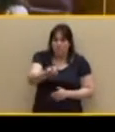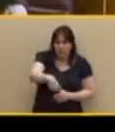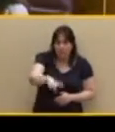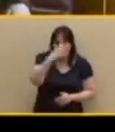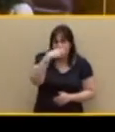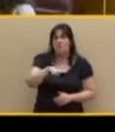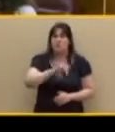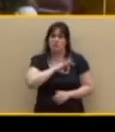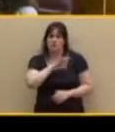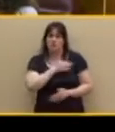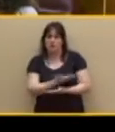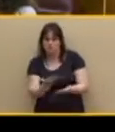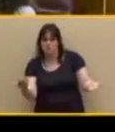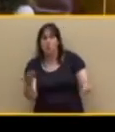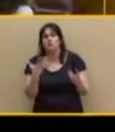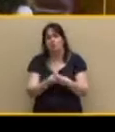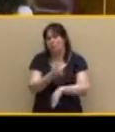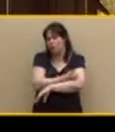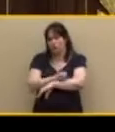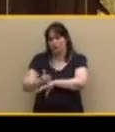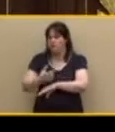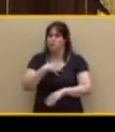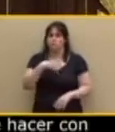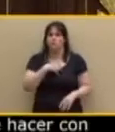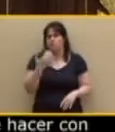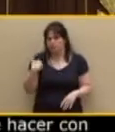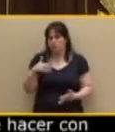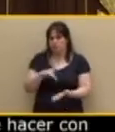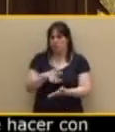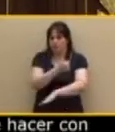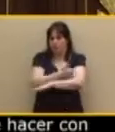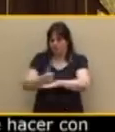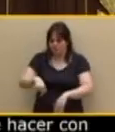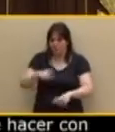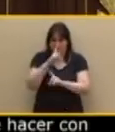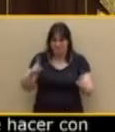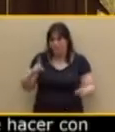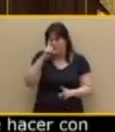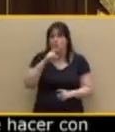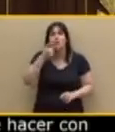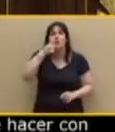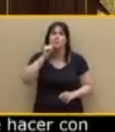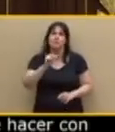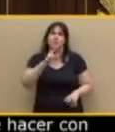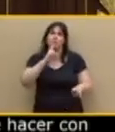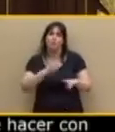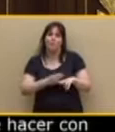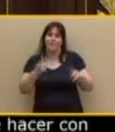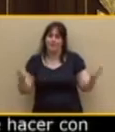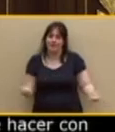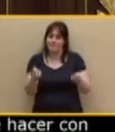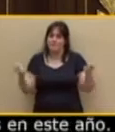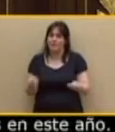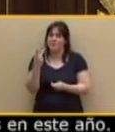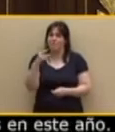definitiva estado de censura casi para concluir a modo de frase final roberto con